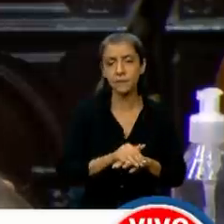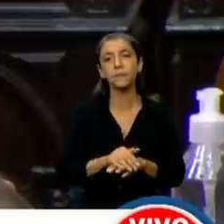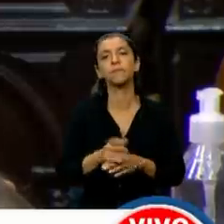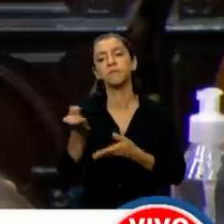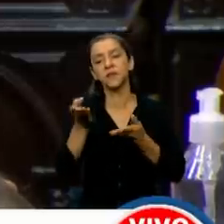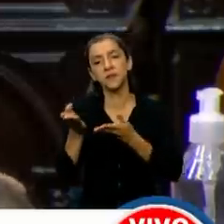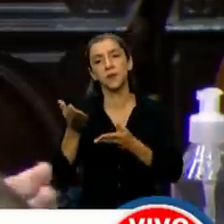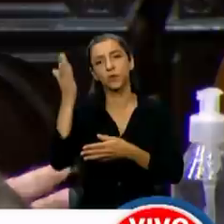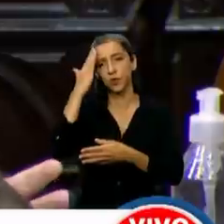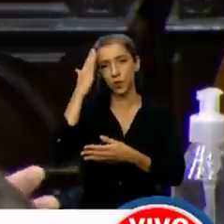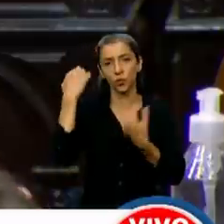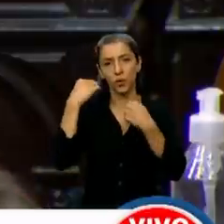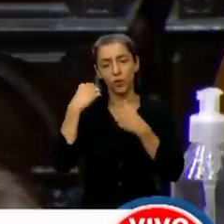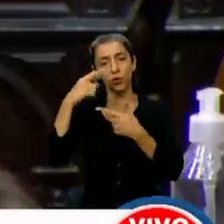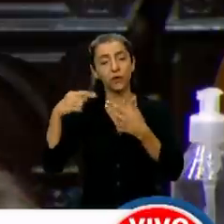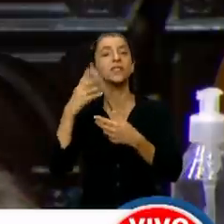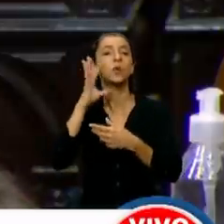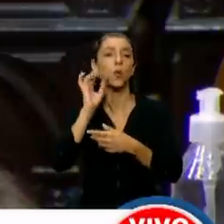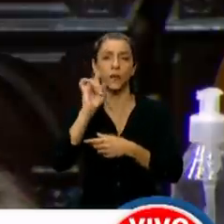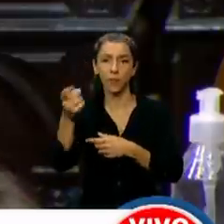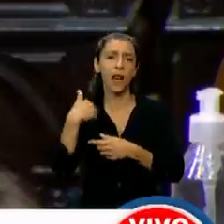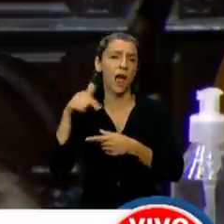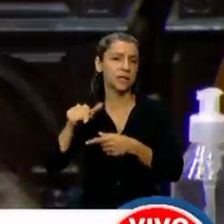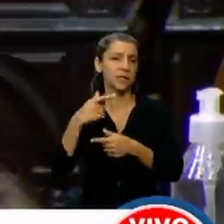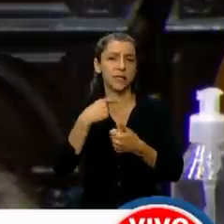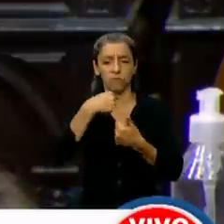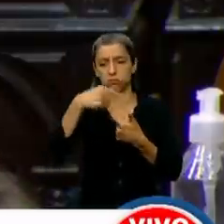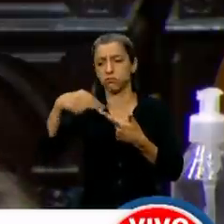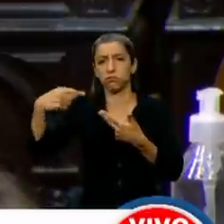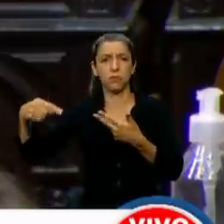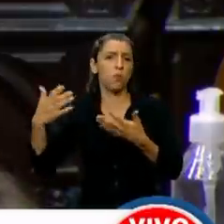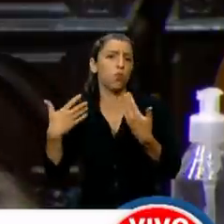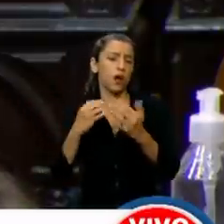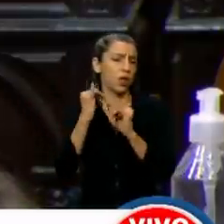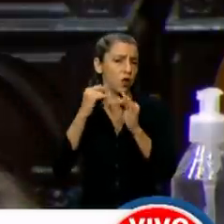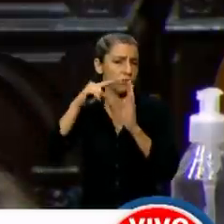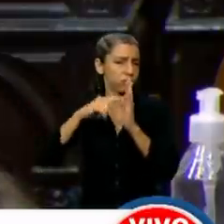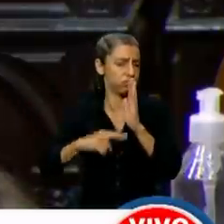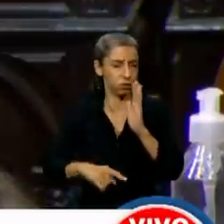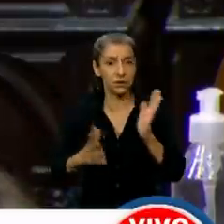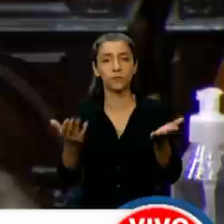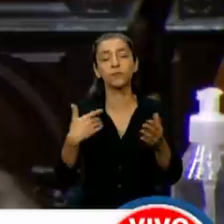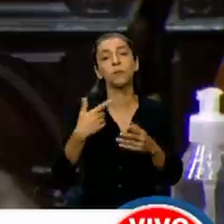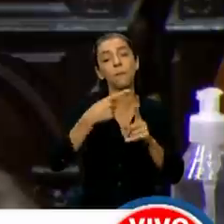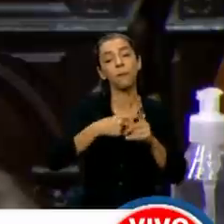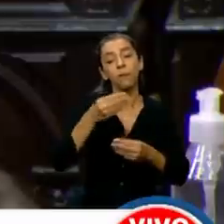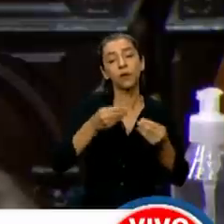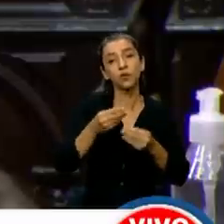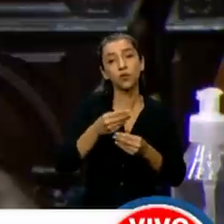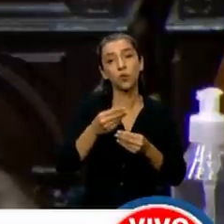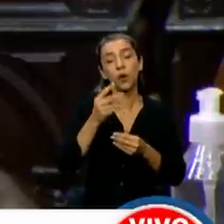deportivos y esparcimiento 50 millas y podríamos seguir explicando y explicando en el presupuesto 2022